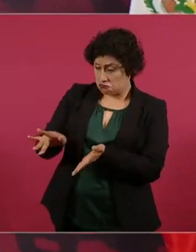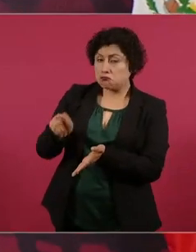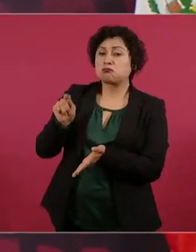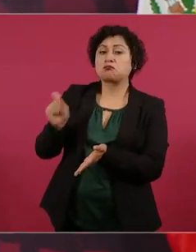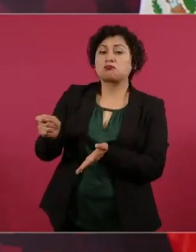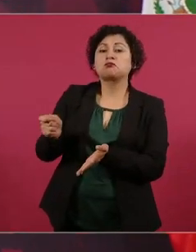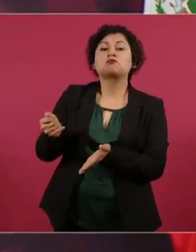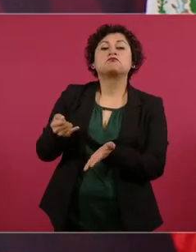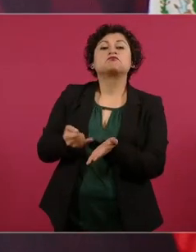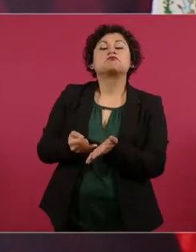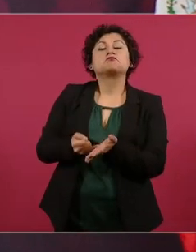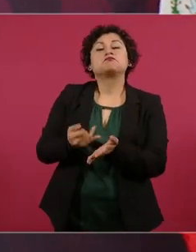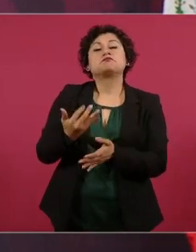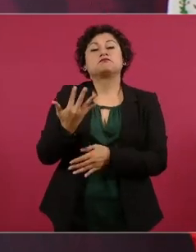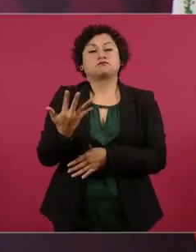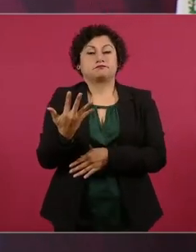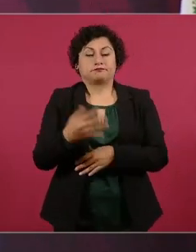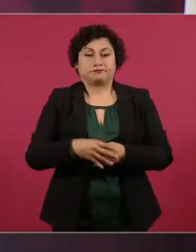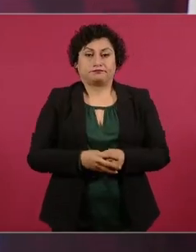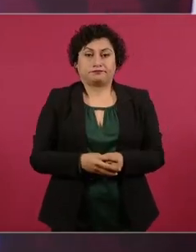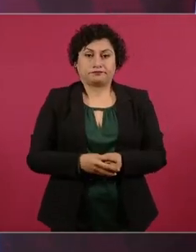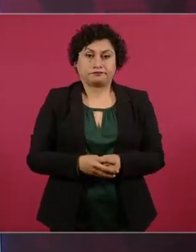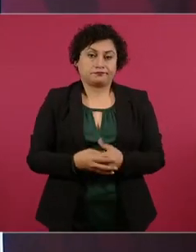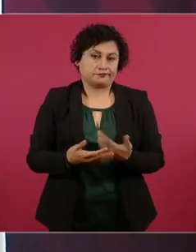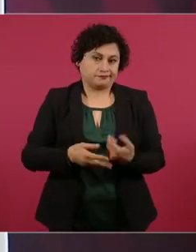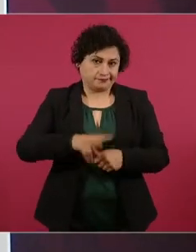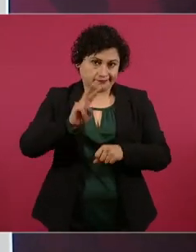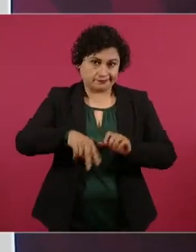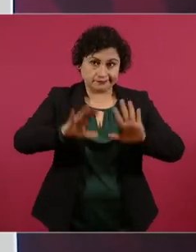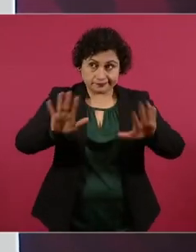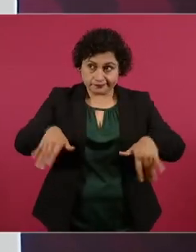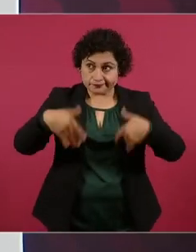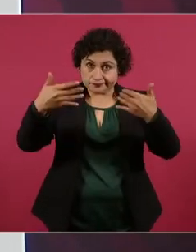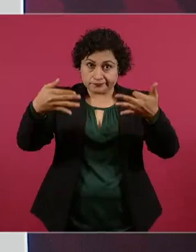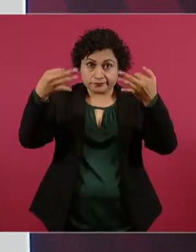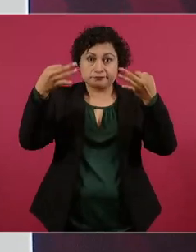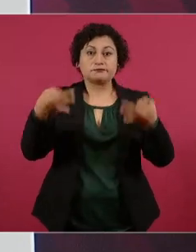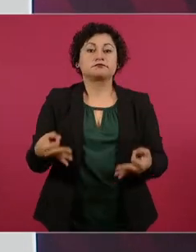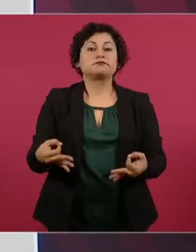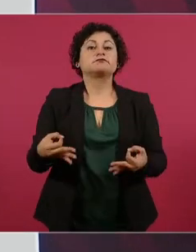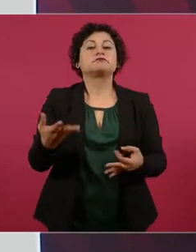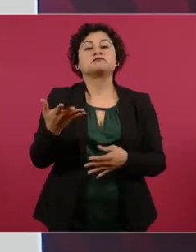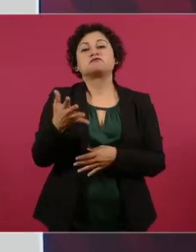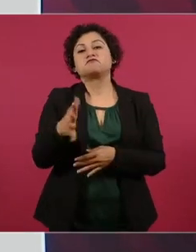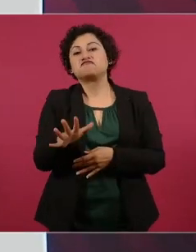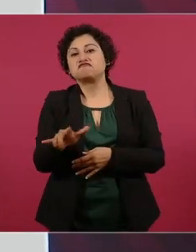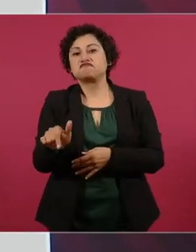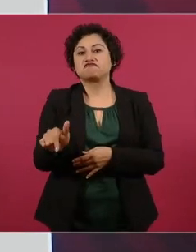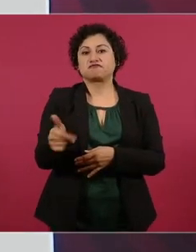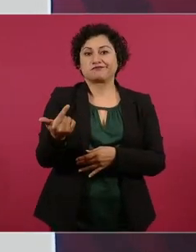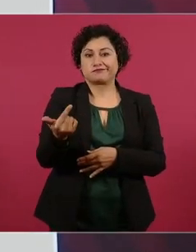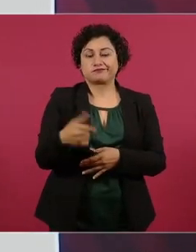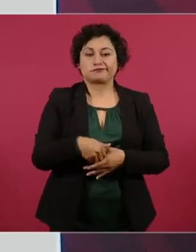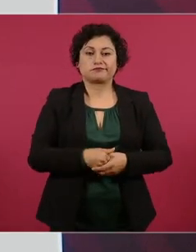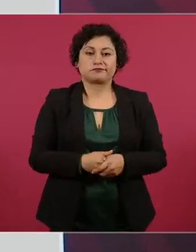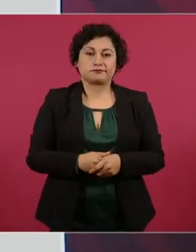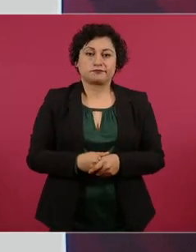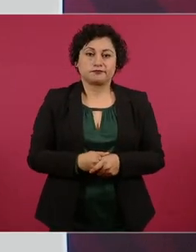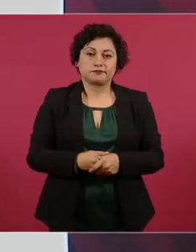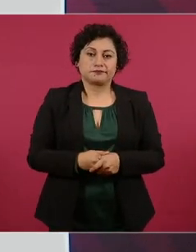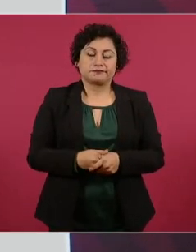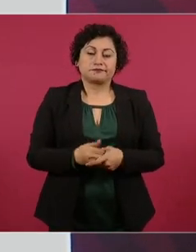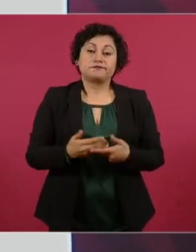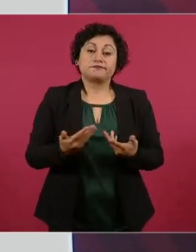cuando la tasa oficial está alrededor del 10-12%,